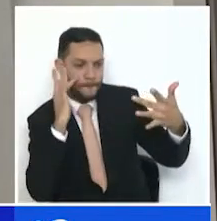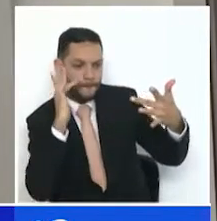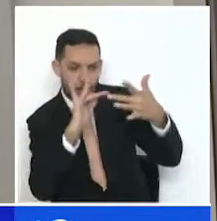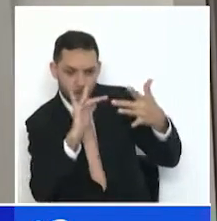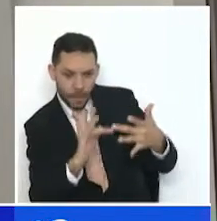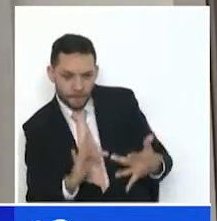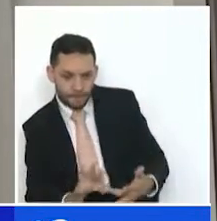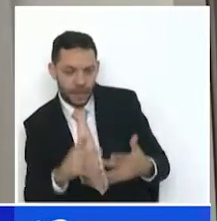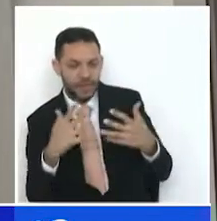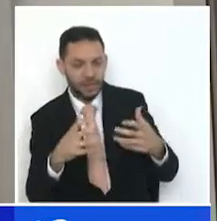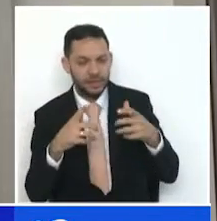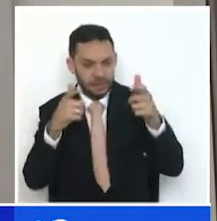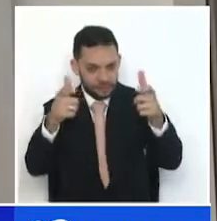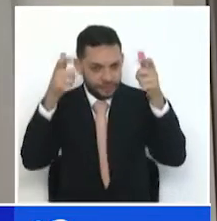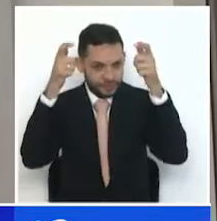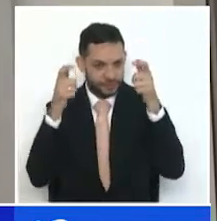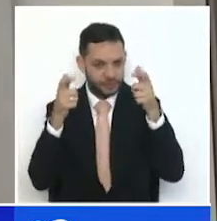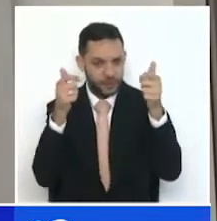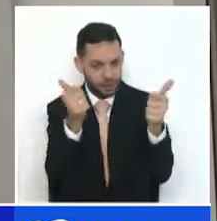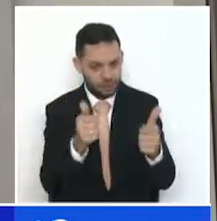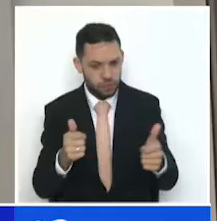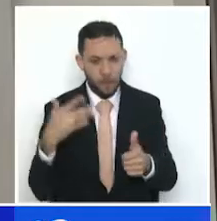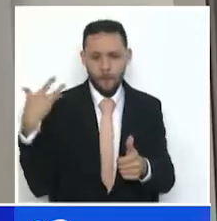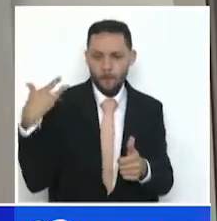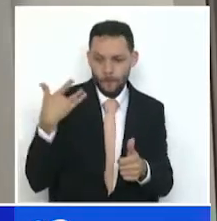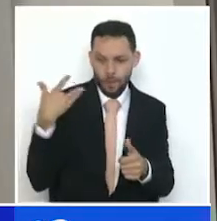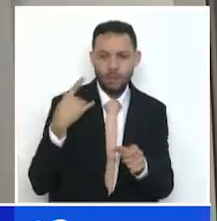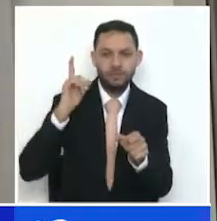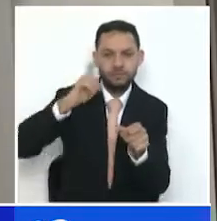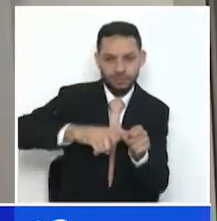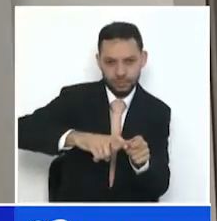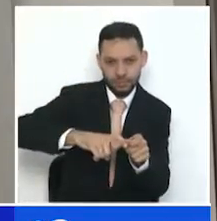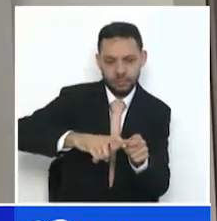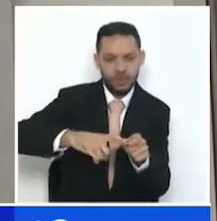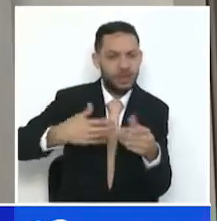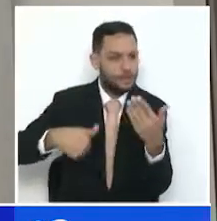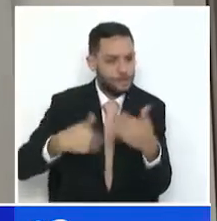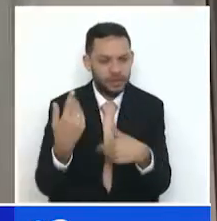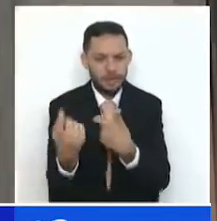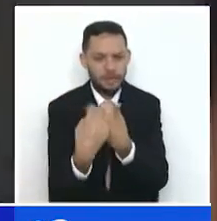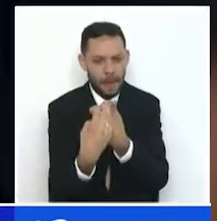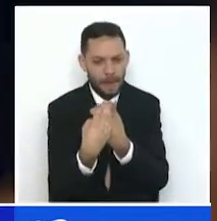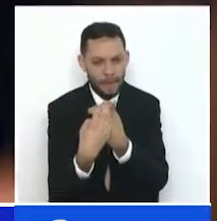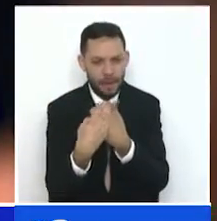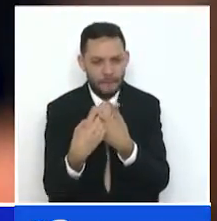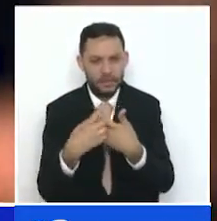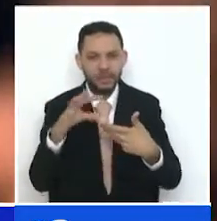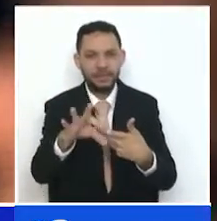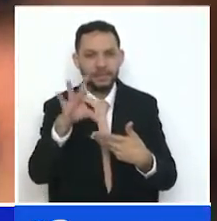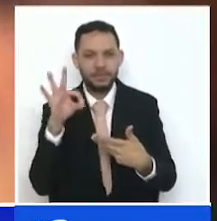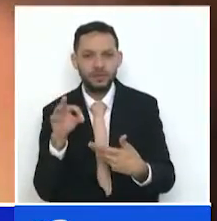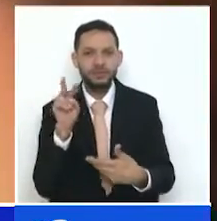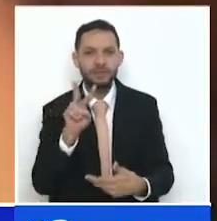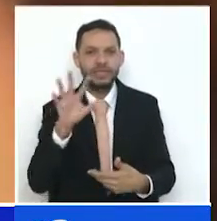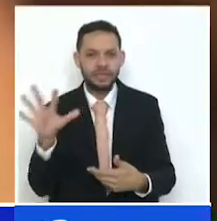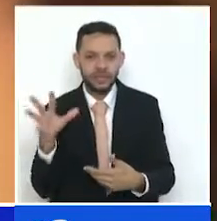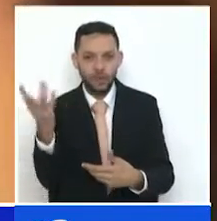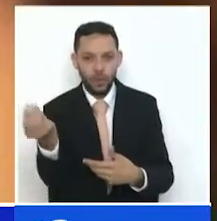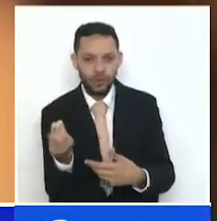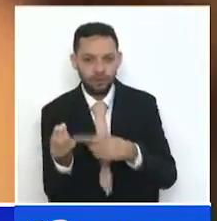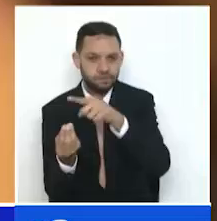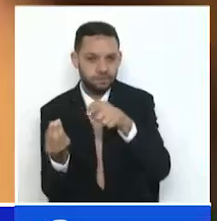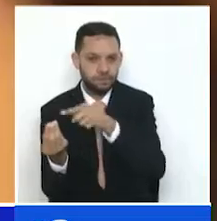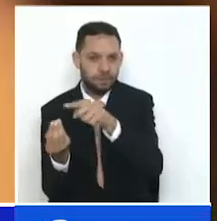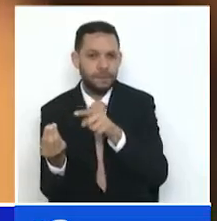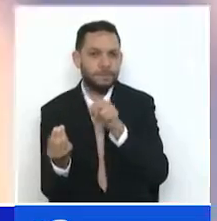sueño de representar al Quindío se podía inscribir. De allí hicimos una preselección donde salieron 25 candidatas que